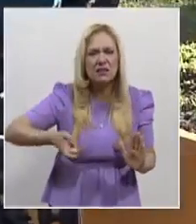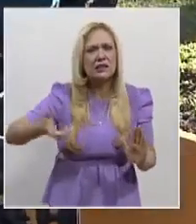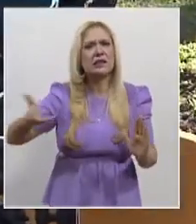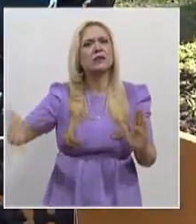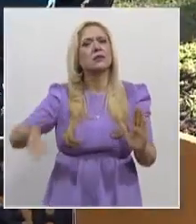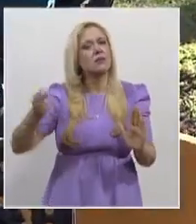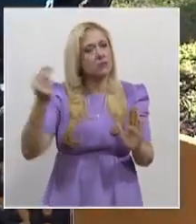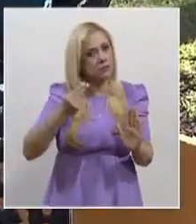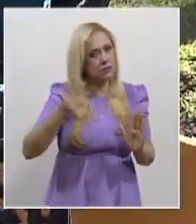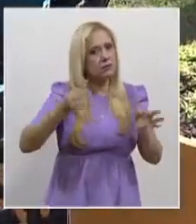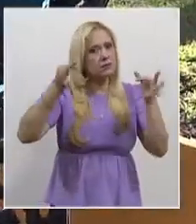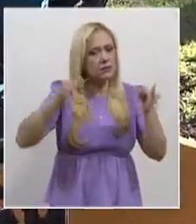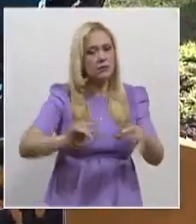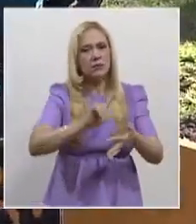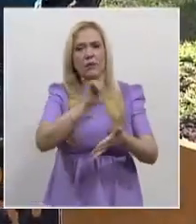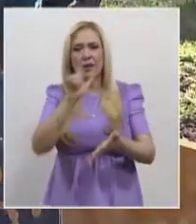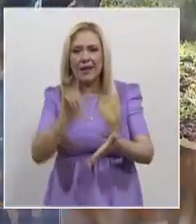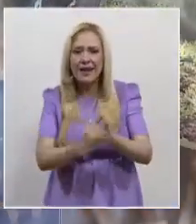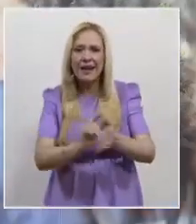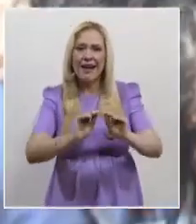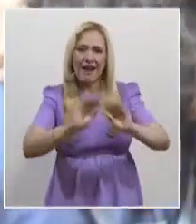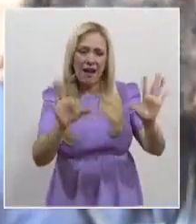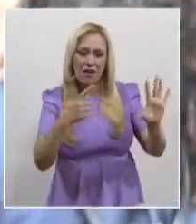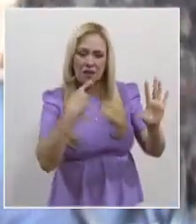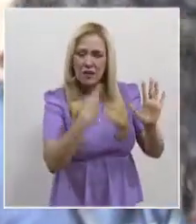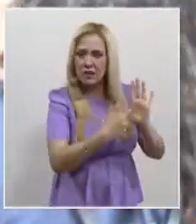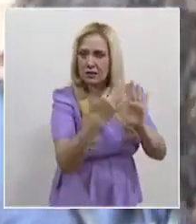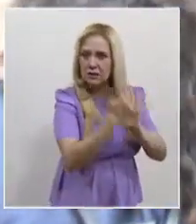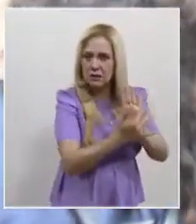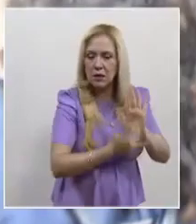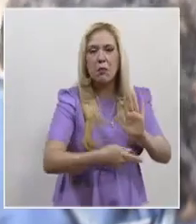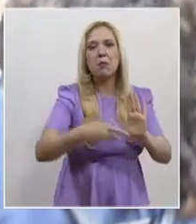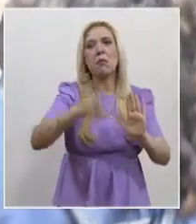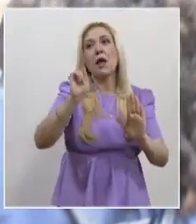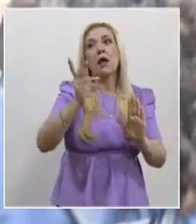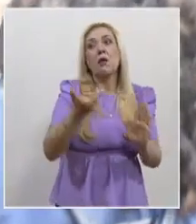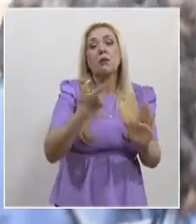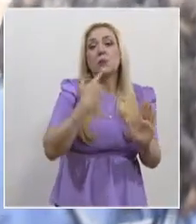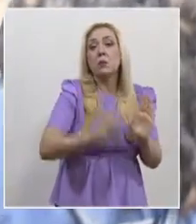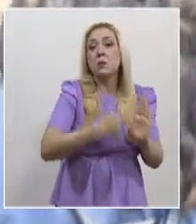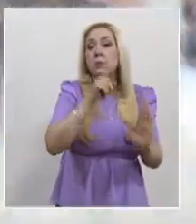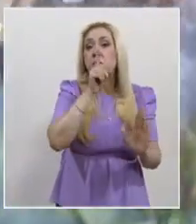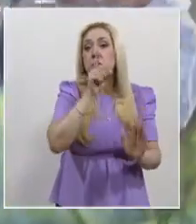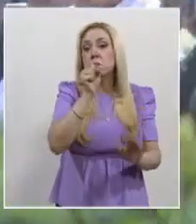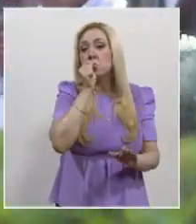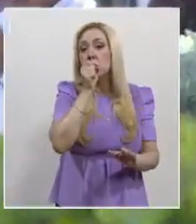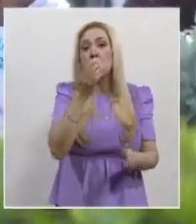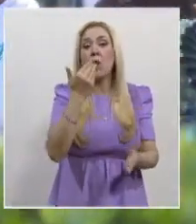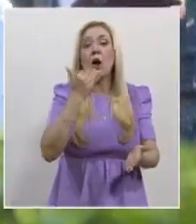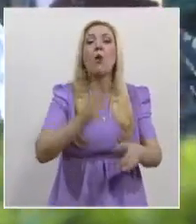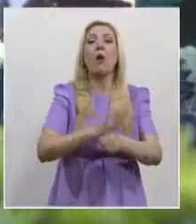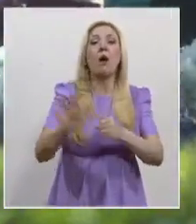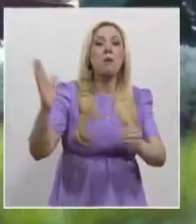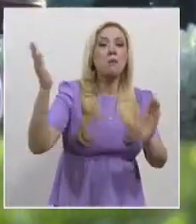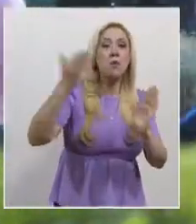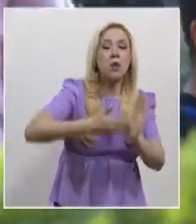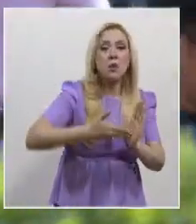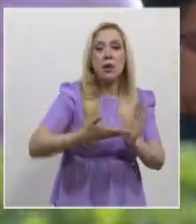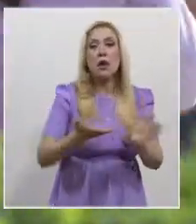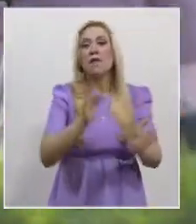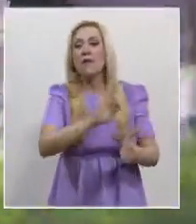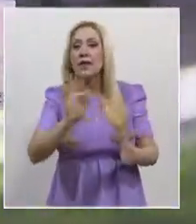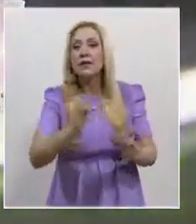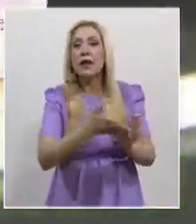de legalidad y seguridad jurídica, pese a que no se prevé el plazo para la imposición de la multa, toda vez que en el artículo 119